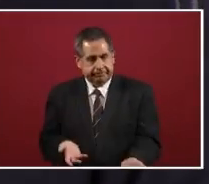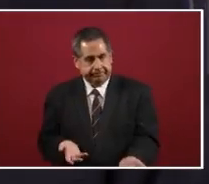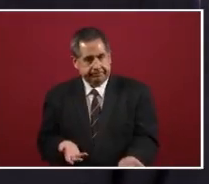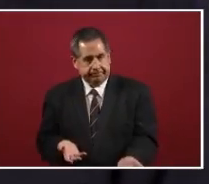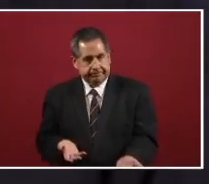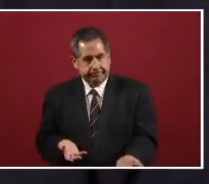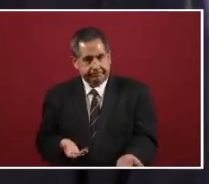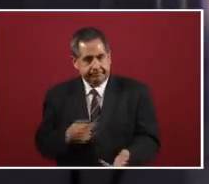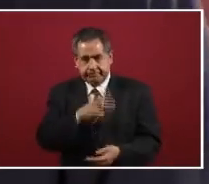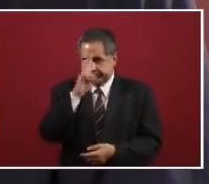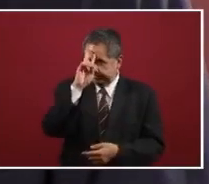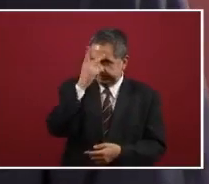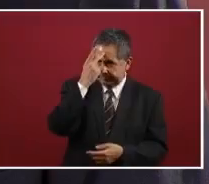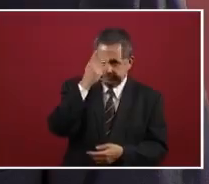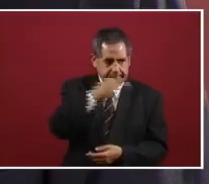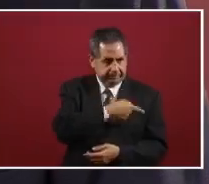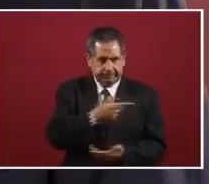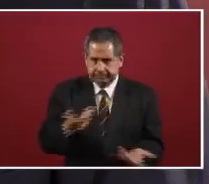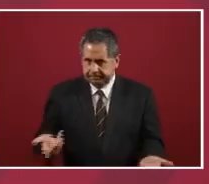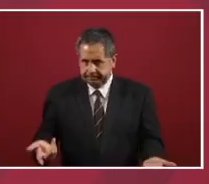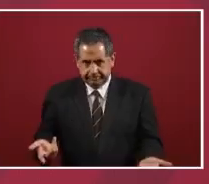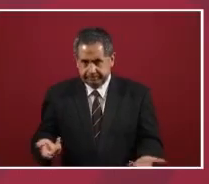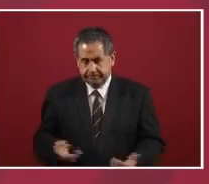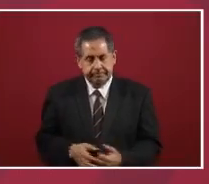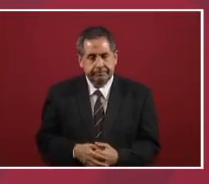están cambiando de parecer.